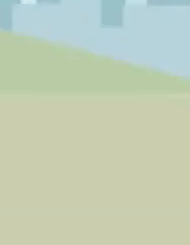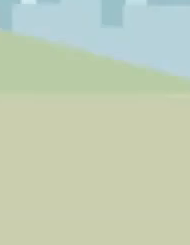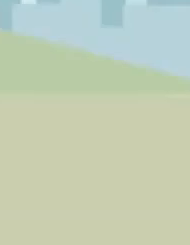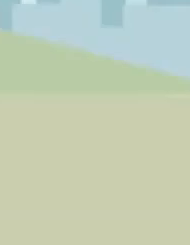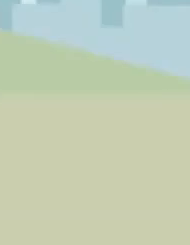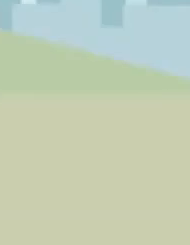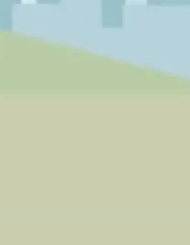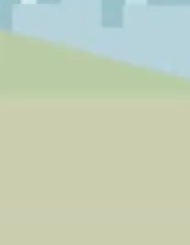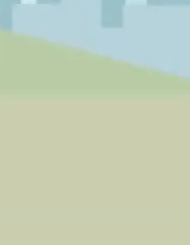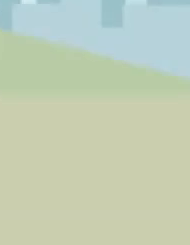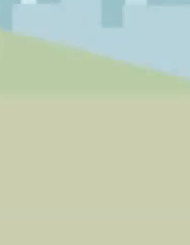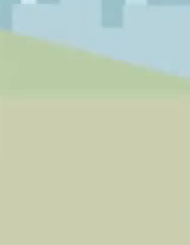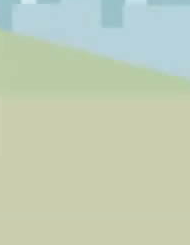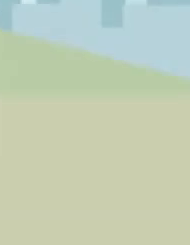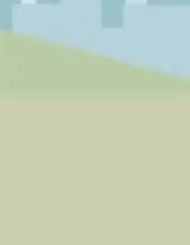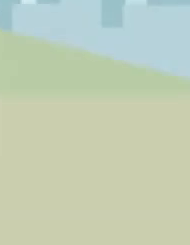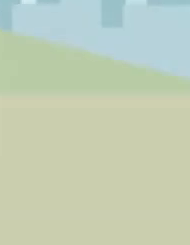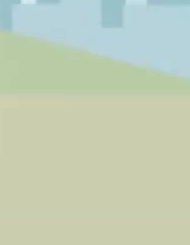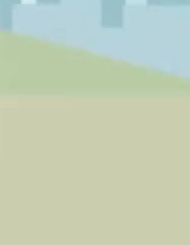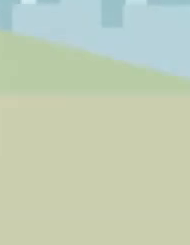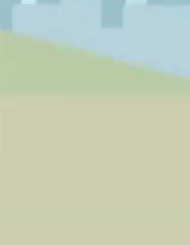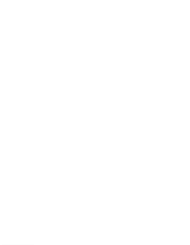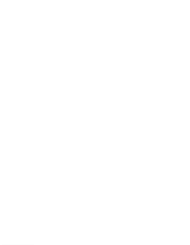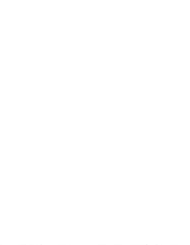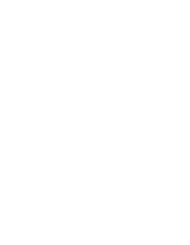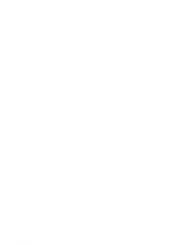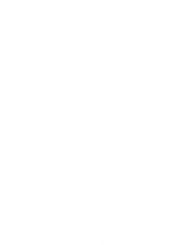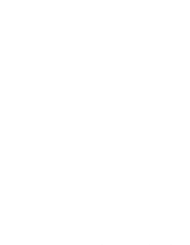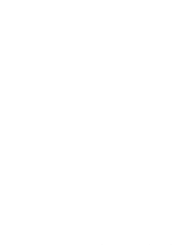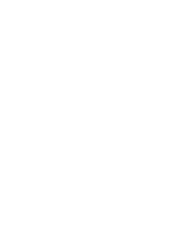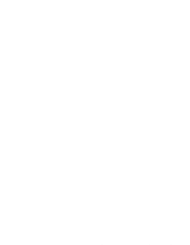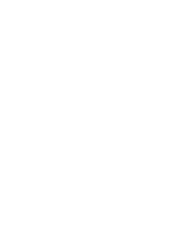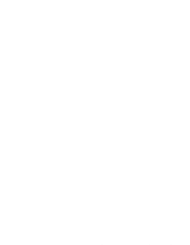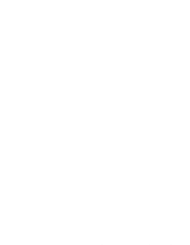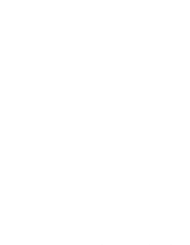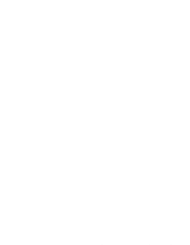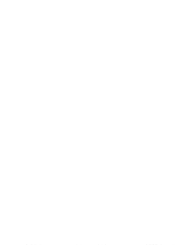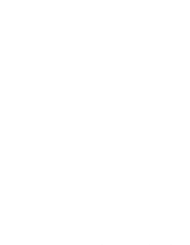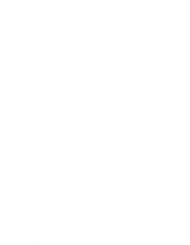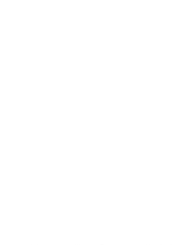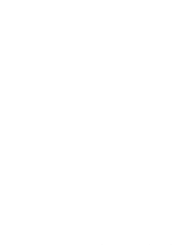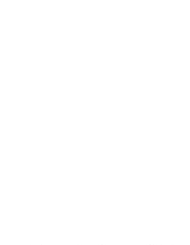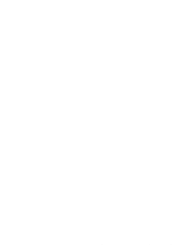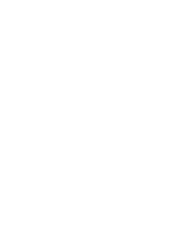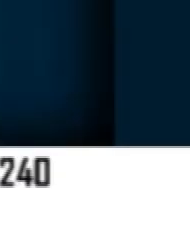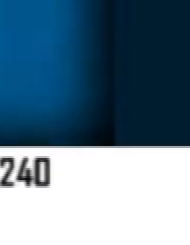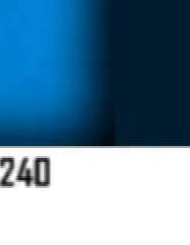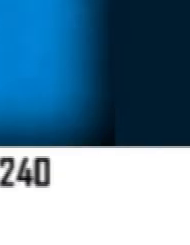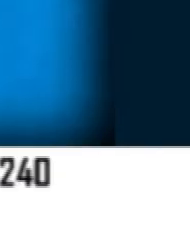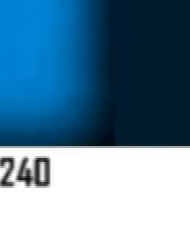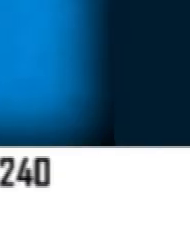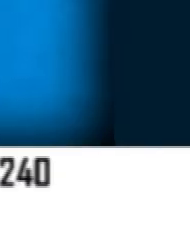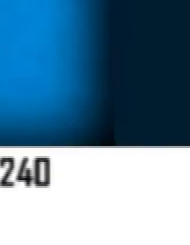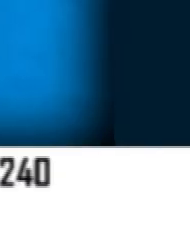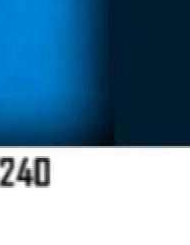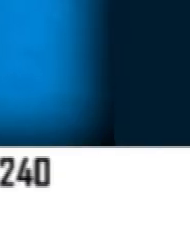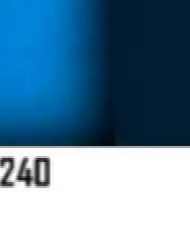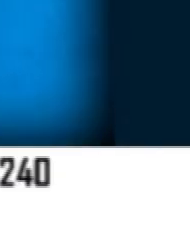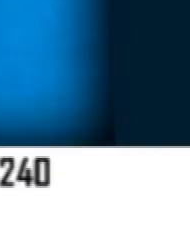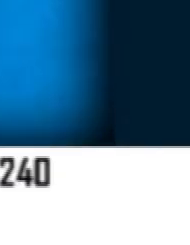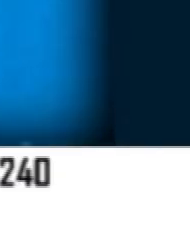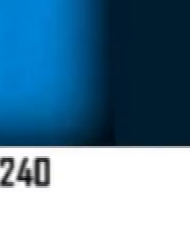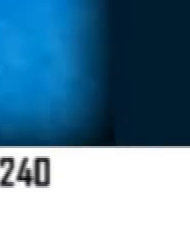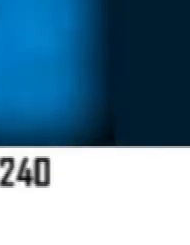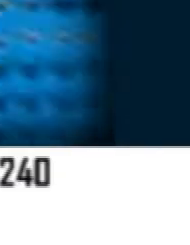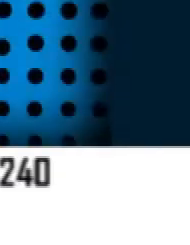Si juntos nos preparamos, juntos lo logramos. En Barrancabermeja, sí es posible. Temporada de Teatro